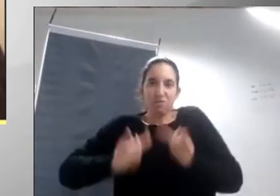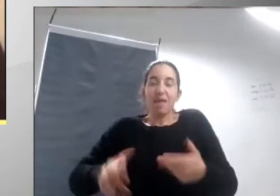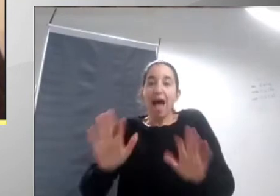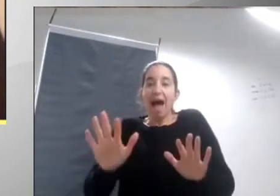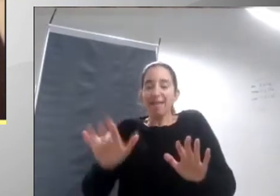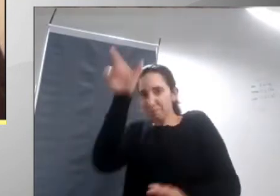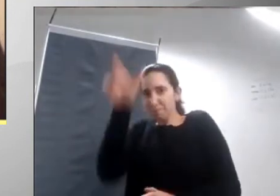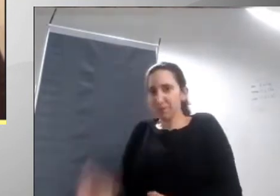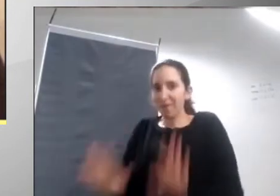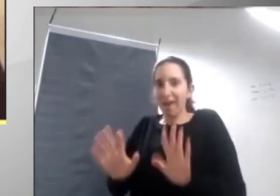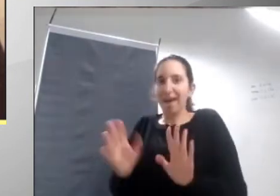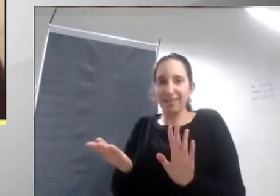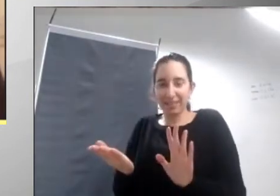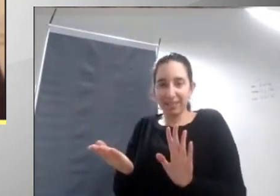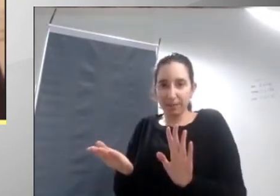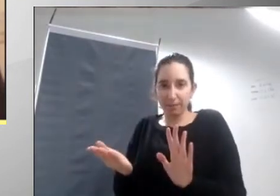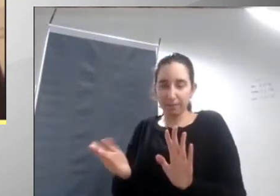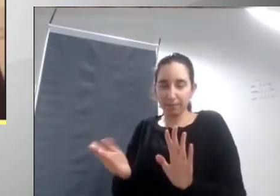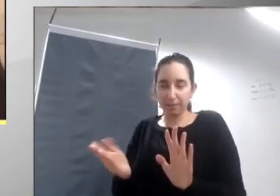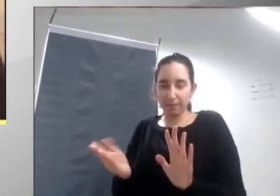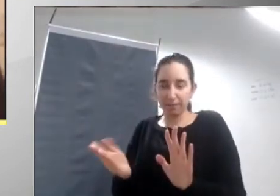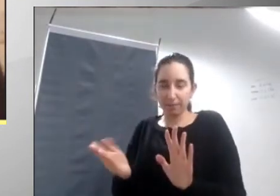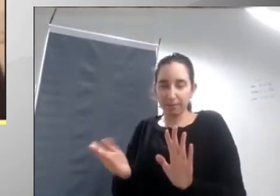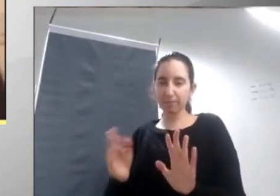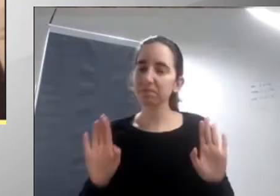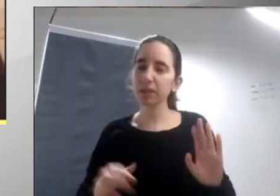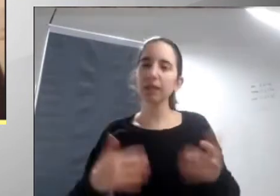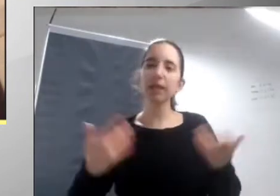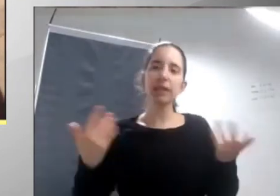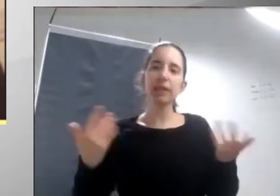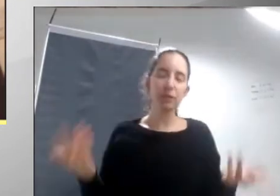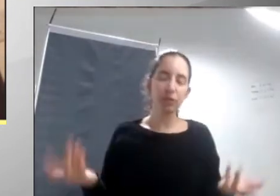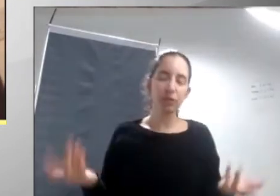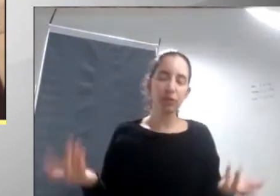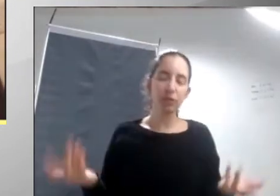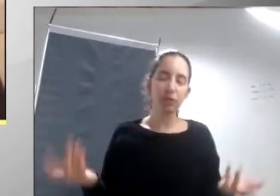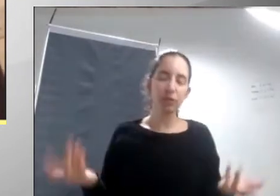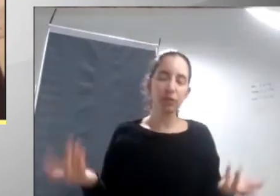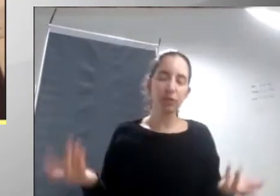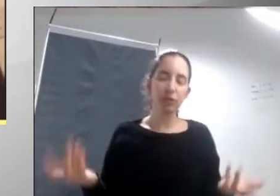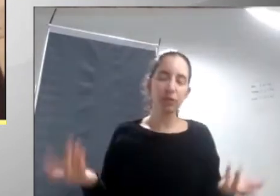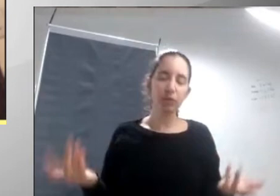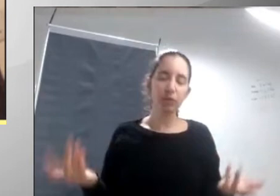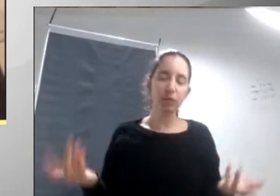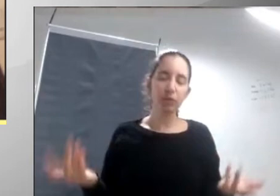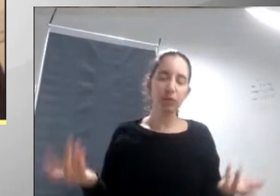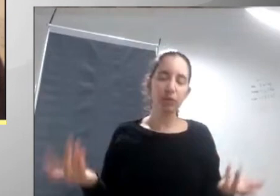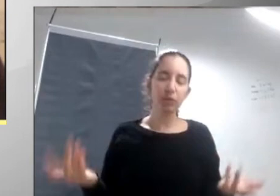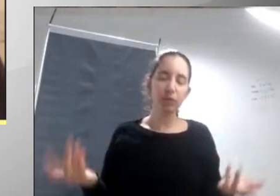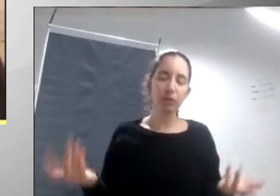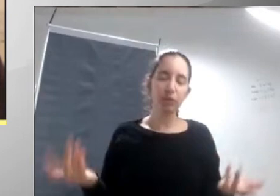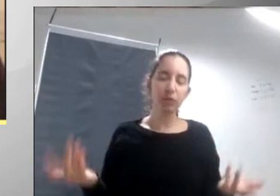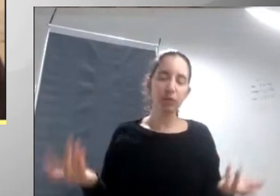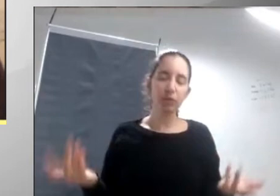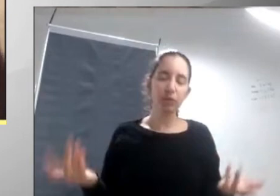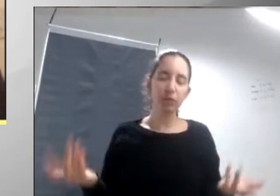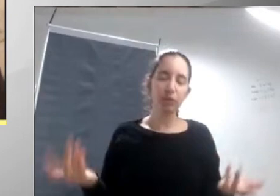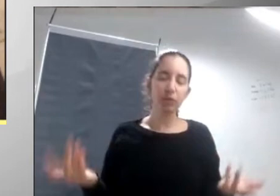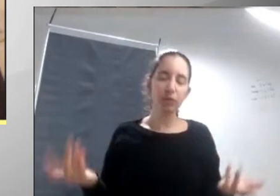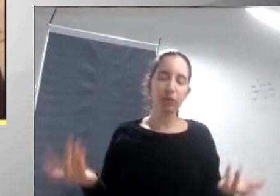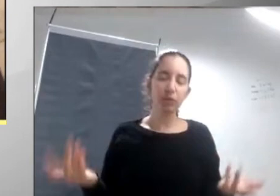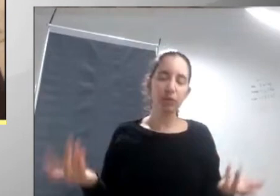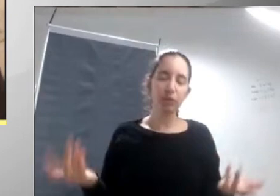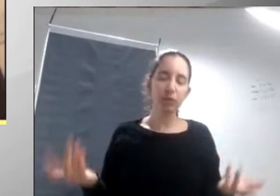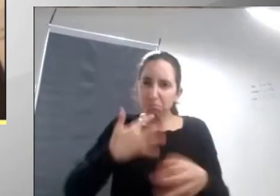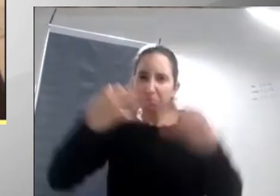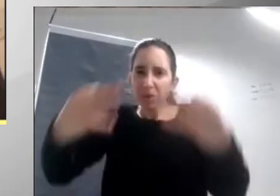de normas la anomalía que define una vida digna en un ser humano. La anomalía que